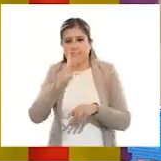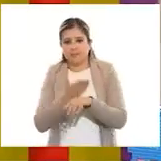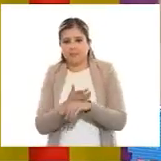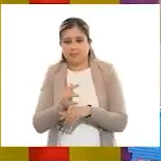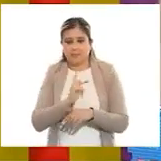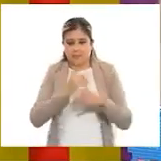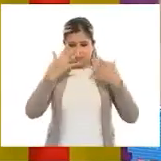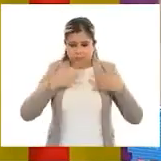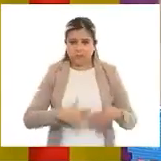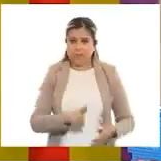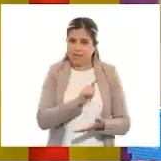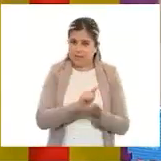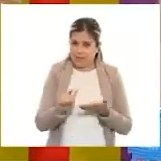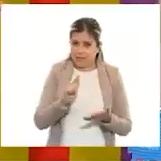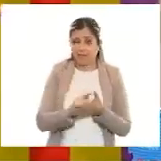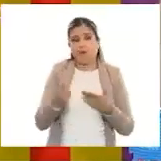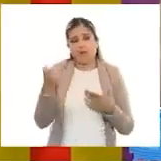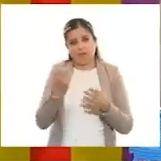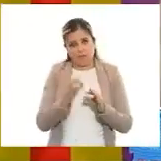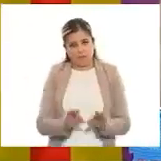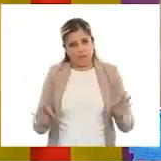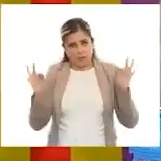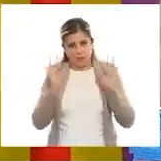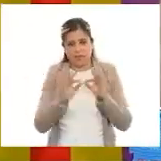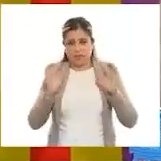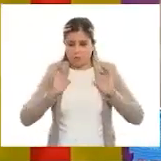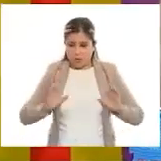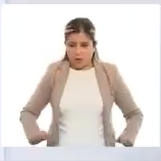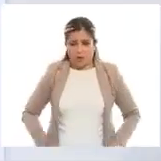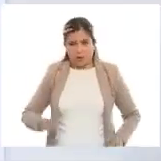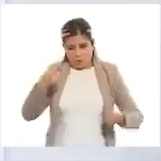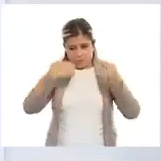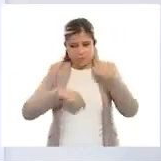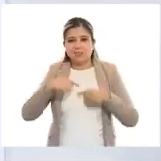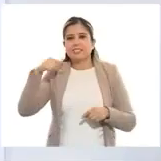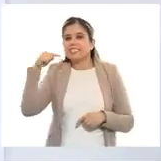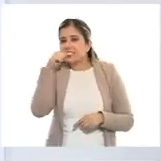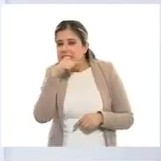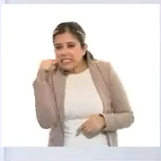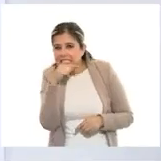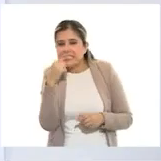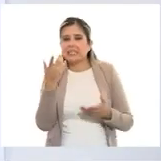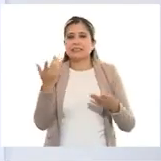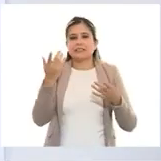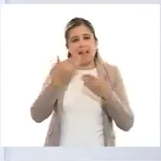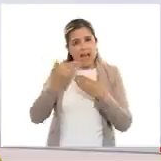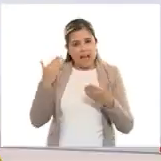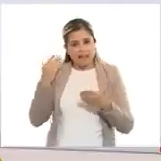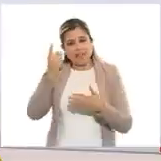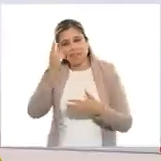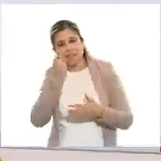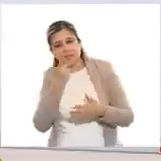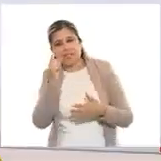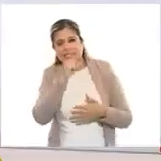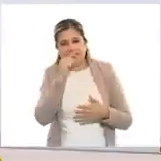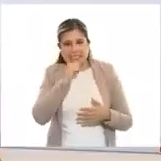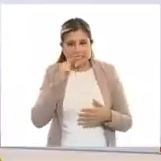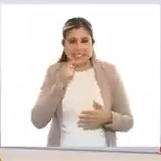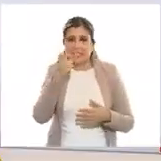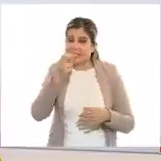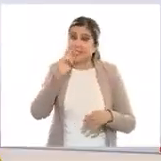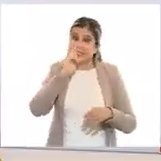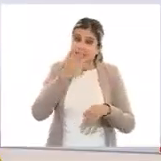propia higiene. Ah, eso es muy importante. Claro. Por ejemplo, soy responsable de lavarme los dientes siempre antes de dormir. Muy bien, esa es